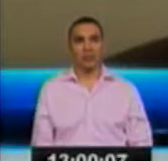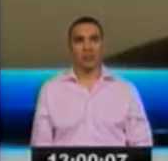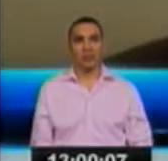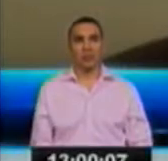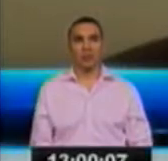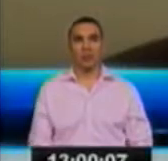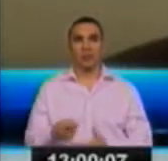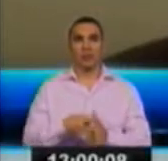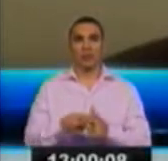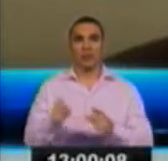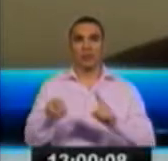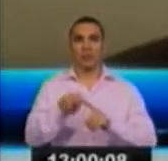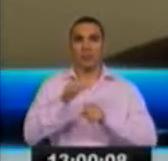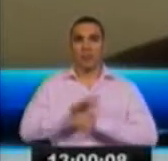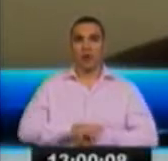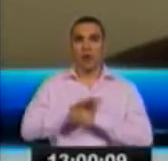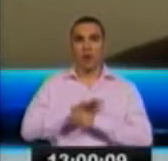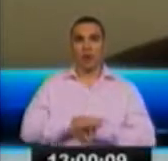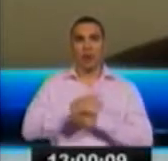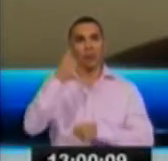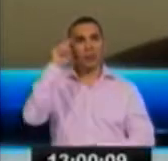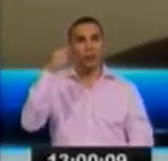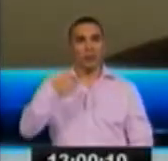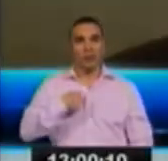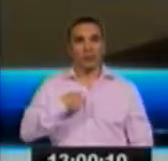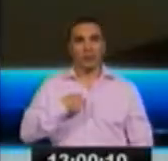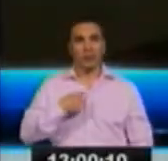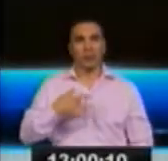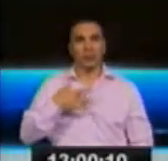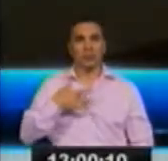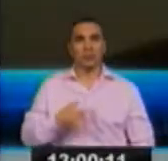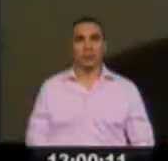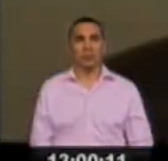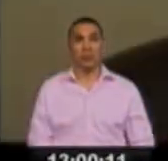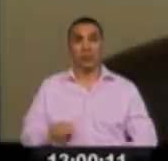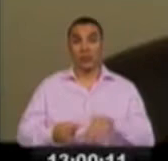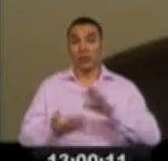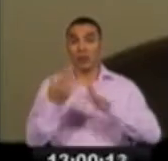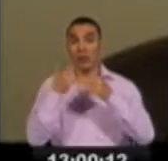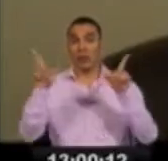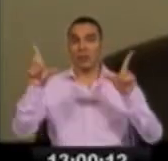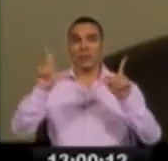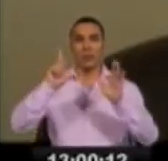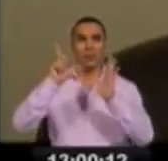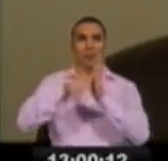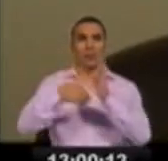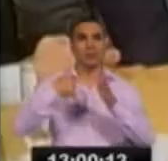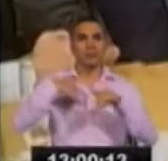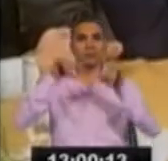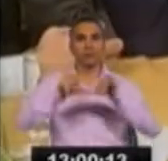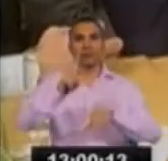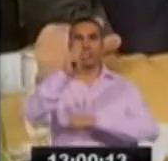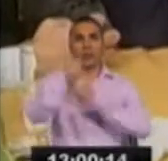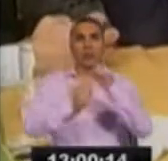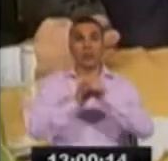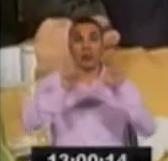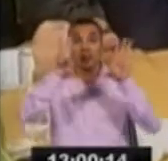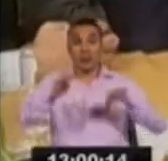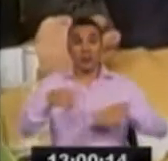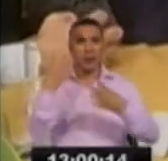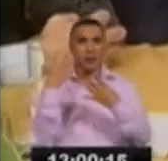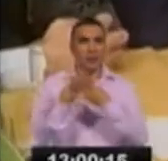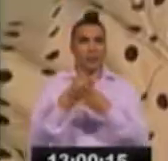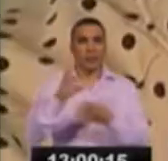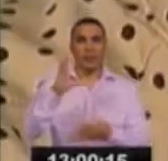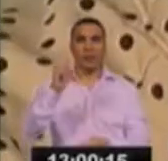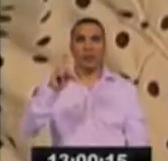esa fue la presión que hicieron. Tras salir en libertad, luego de permanecer 1 año 7 meses detenida,